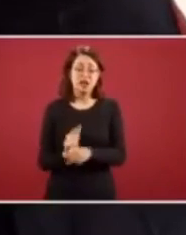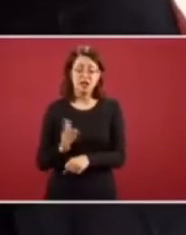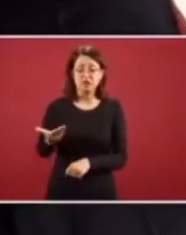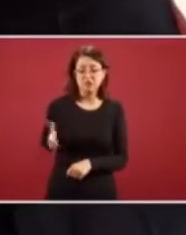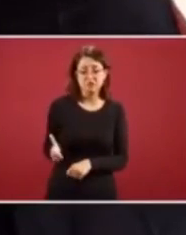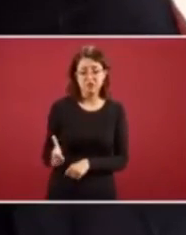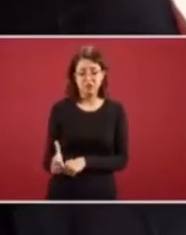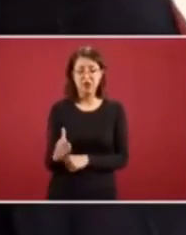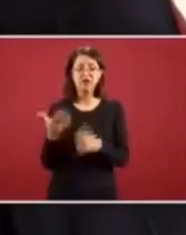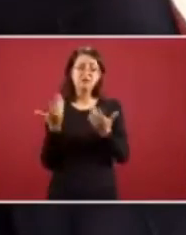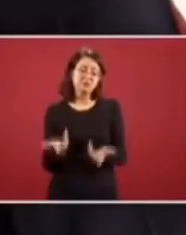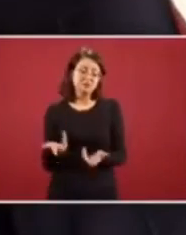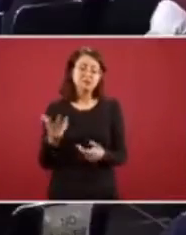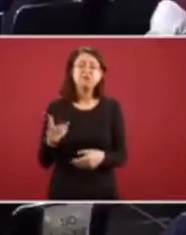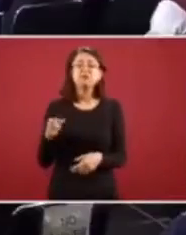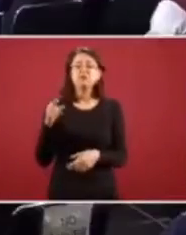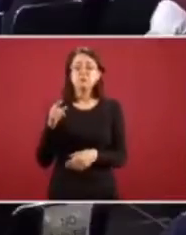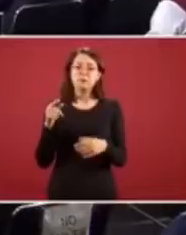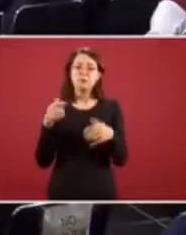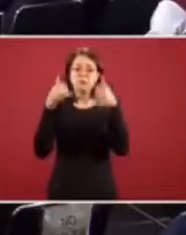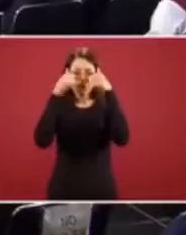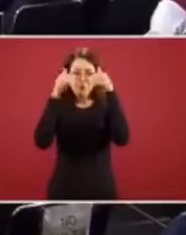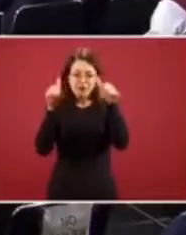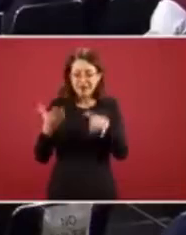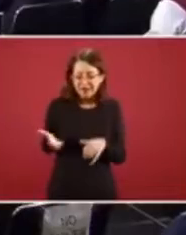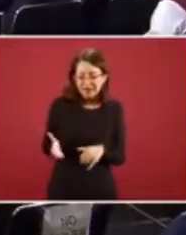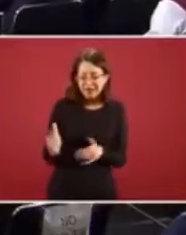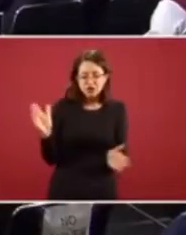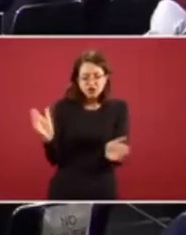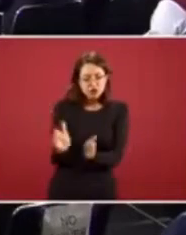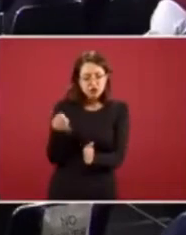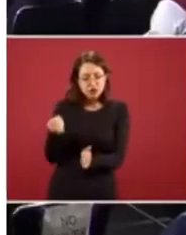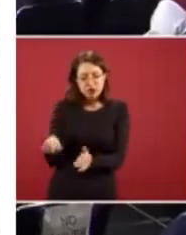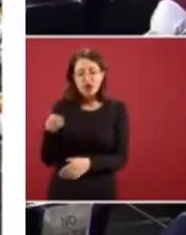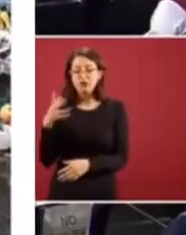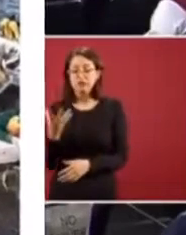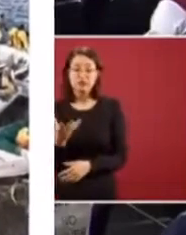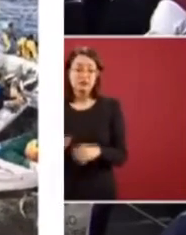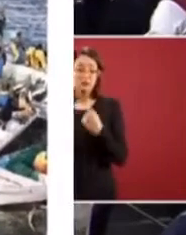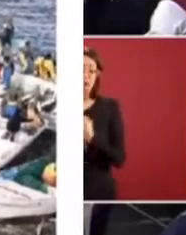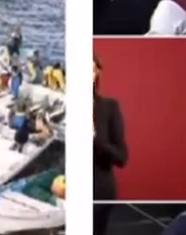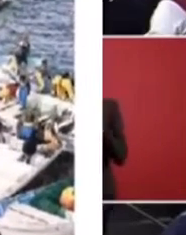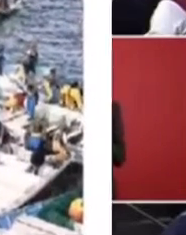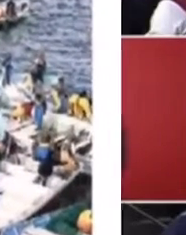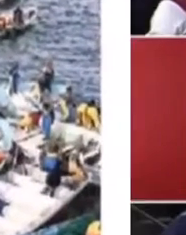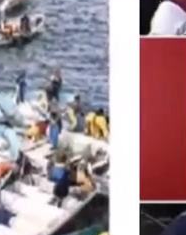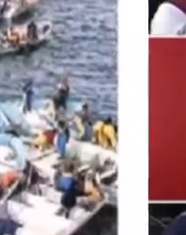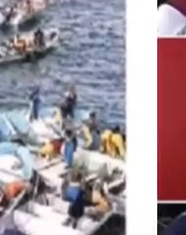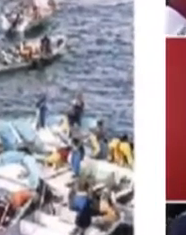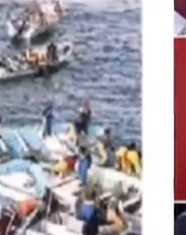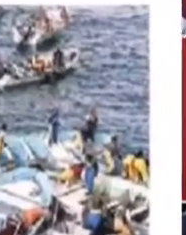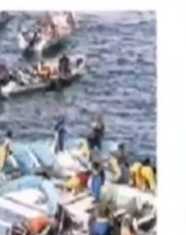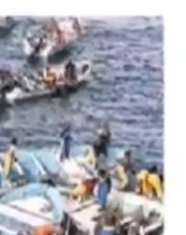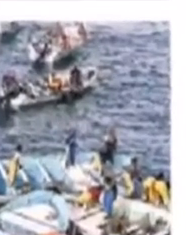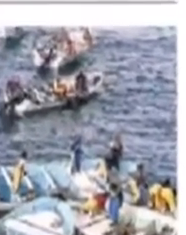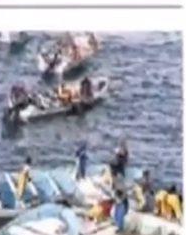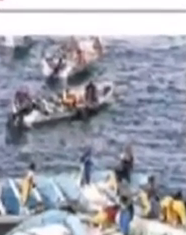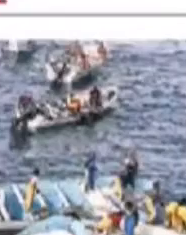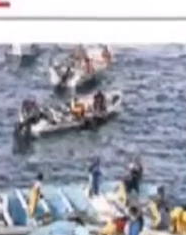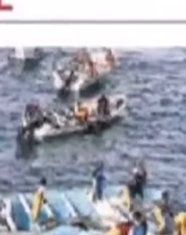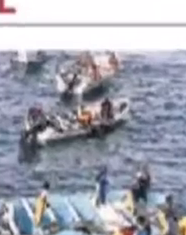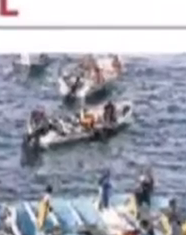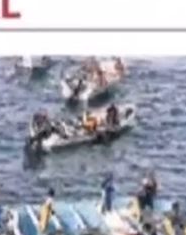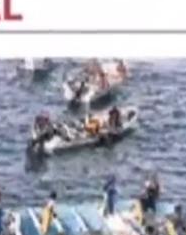implica pues un riesgo muy fuerte, muy grande de embargo de parte de Estados Unidos en perjuicio de esta zona y en perjuicio del país.